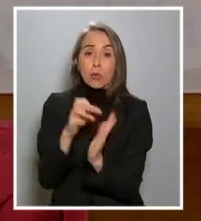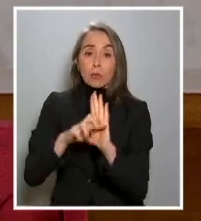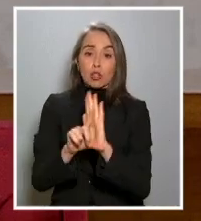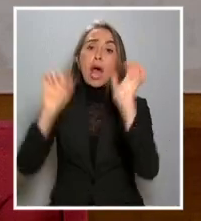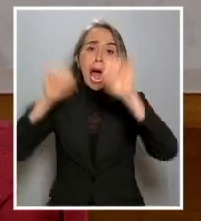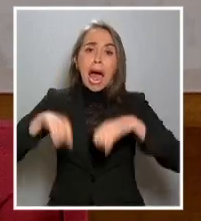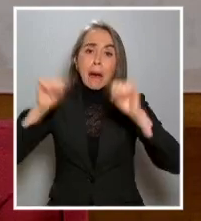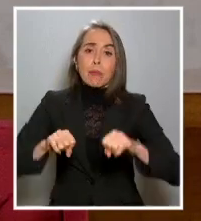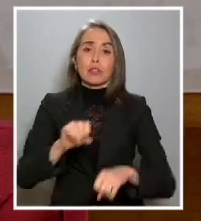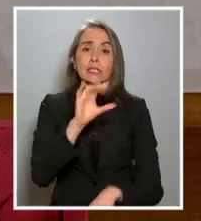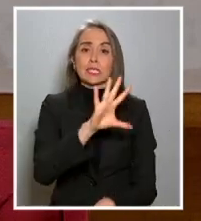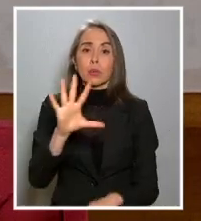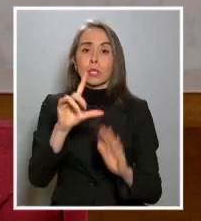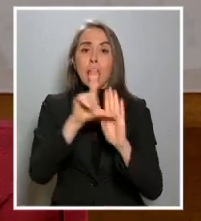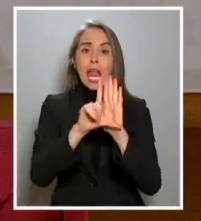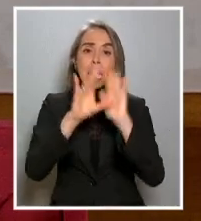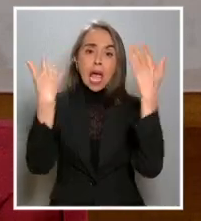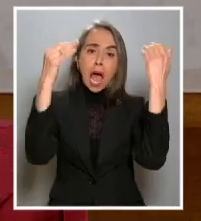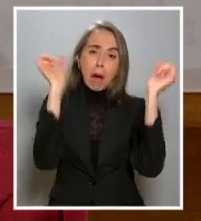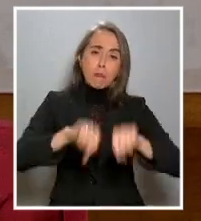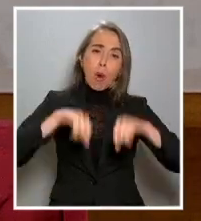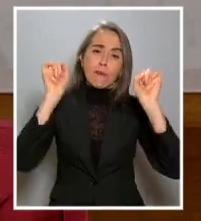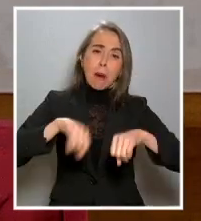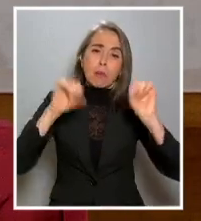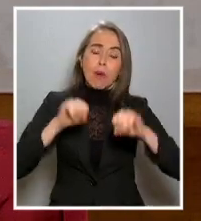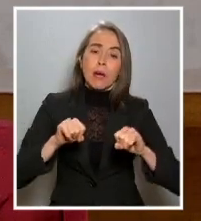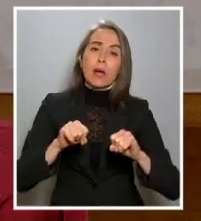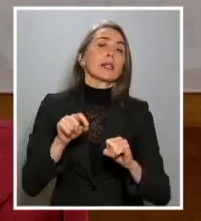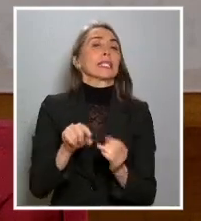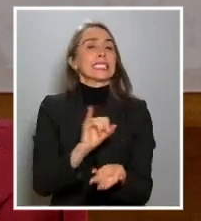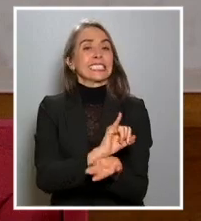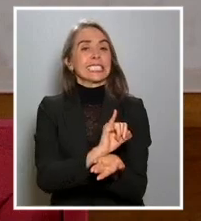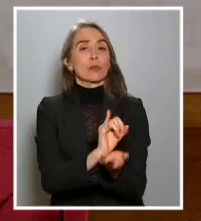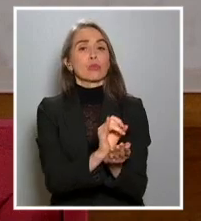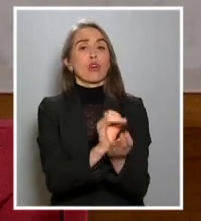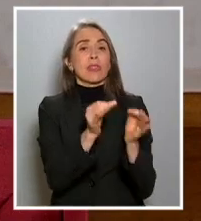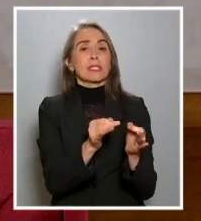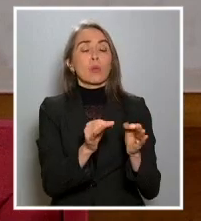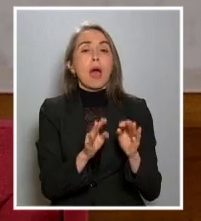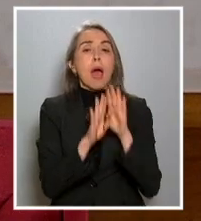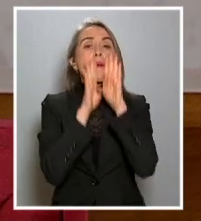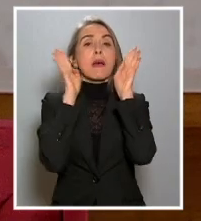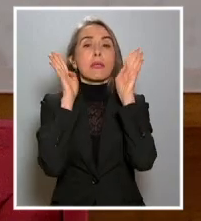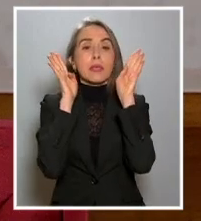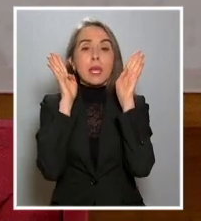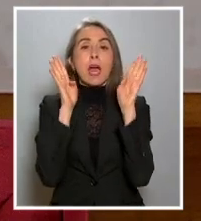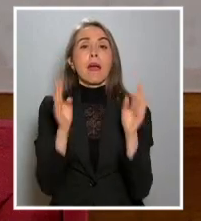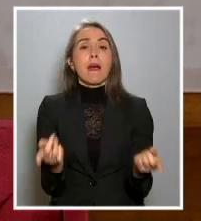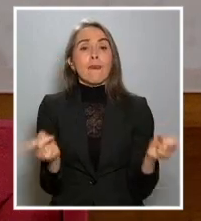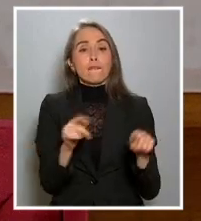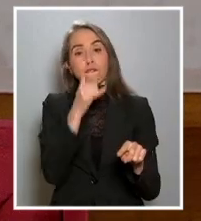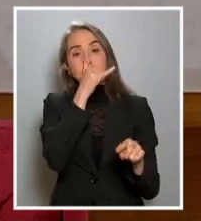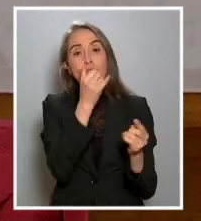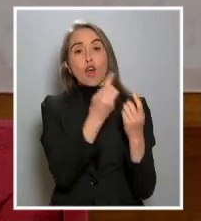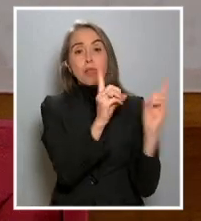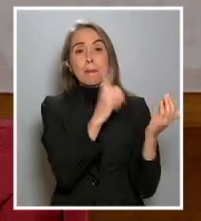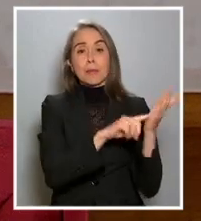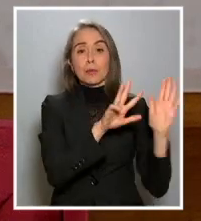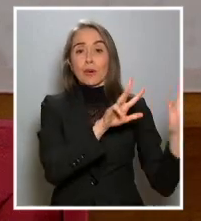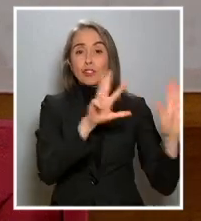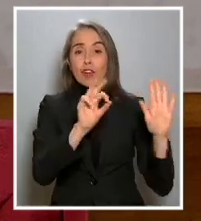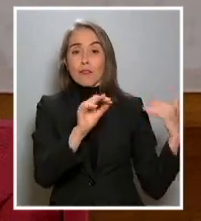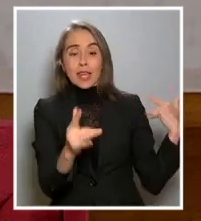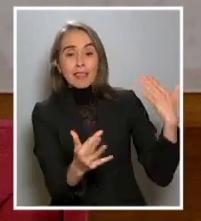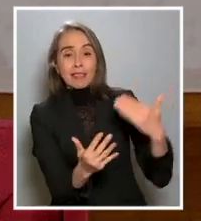55 leyes en este ámbito, lo que nos ha permitido actualizar nuestra institucionalidad. Desde el retorno a la democracia, ningún